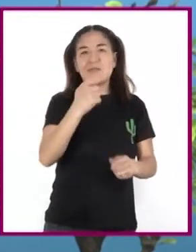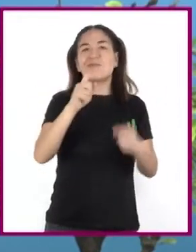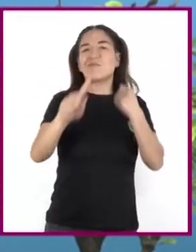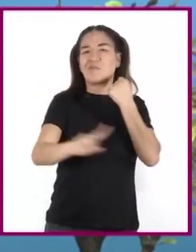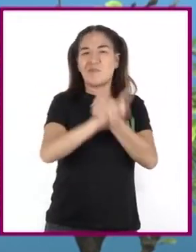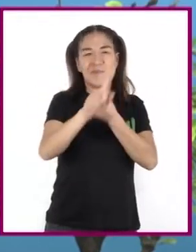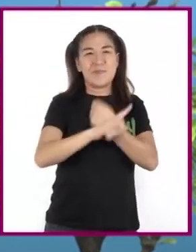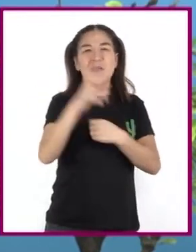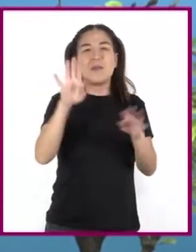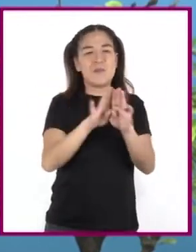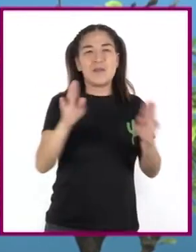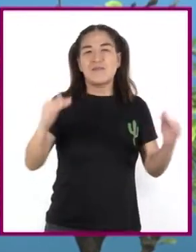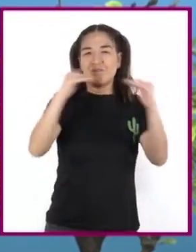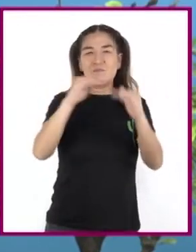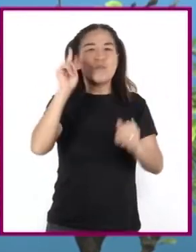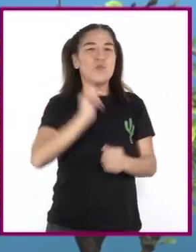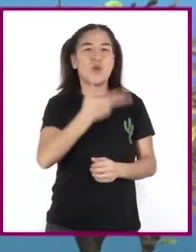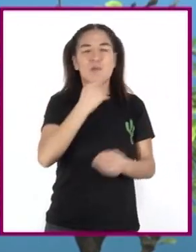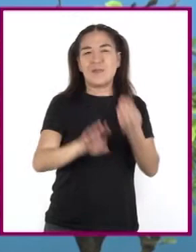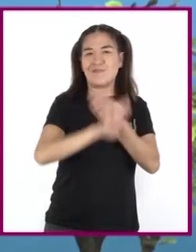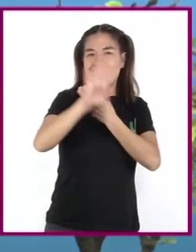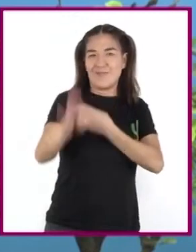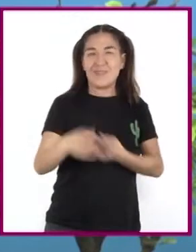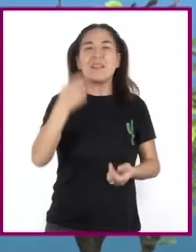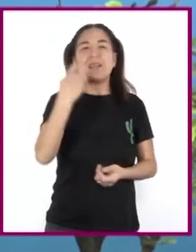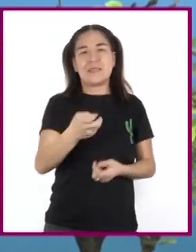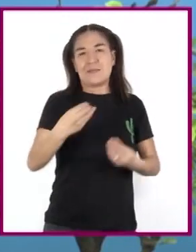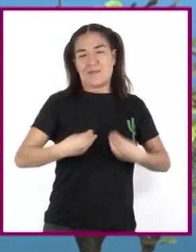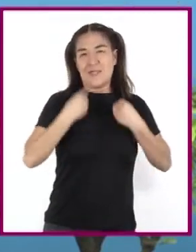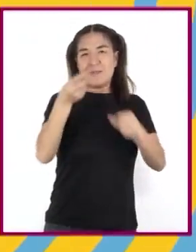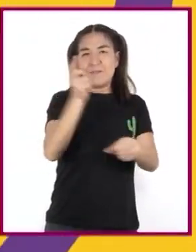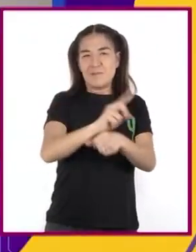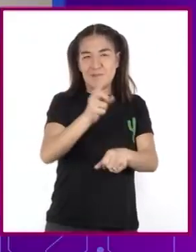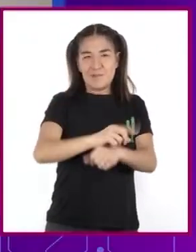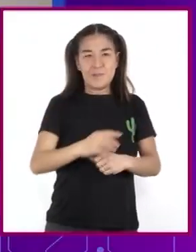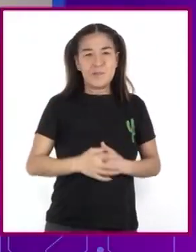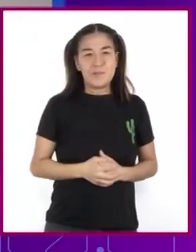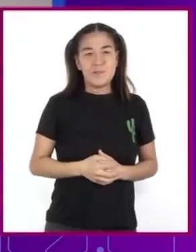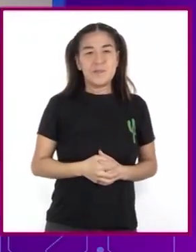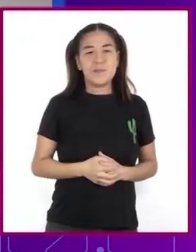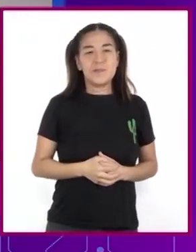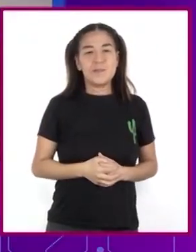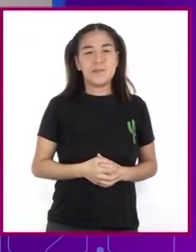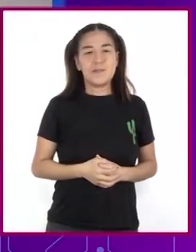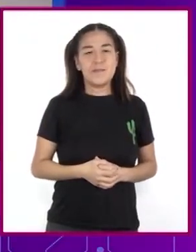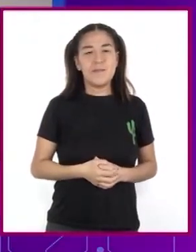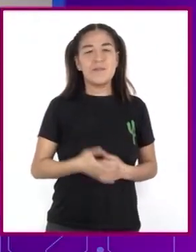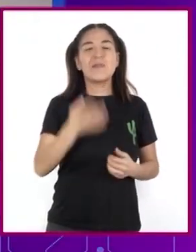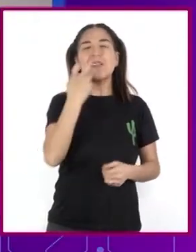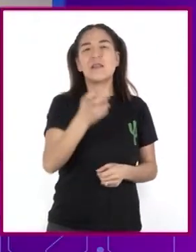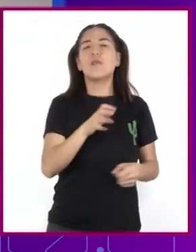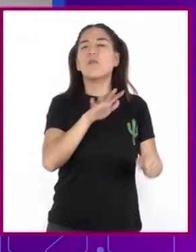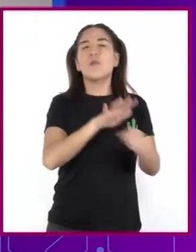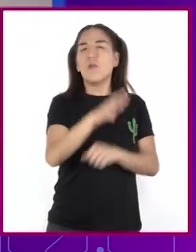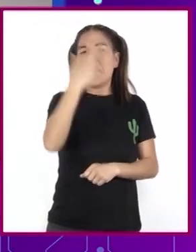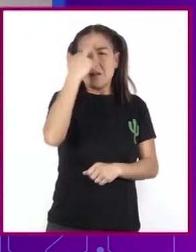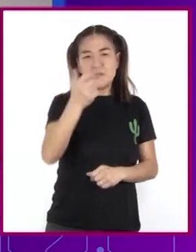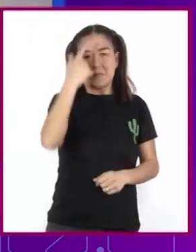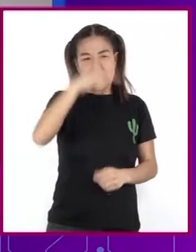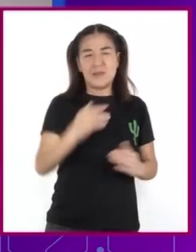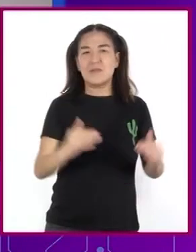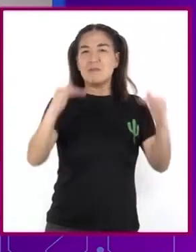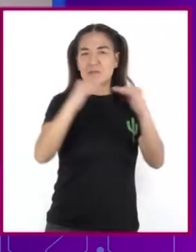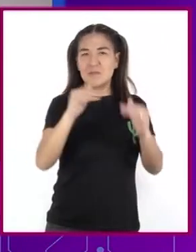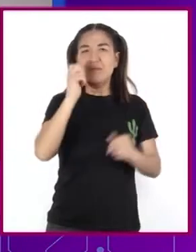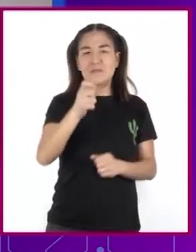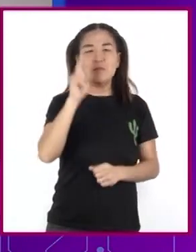desigualdad entre mujeres y hombres en la vida cotidiana. ¿Qué implica la igualdad de género? Empezaré